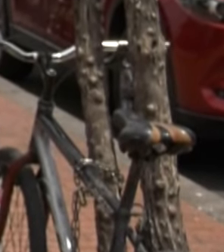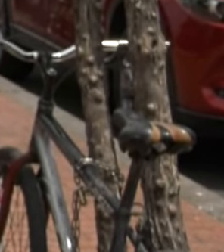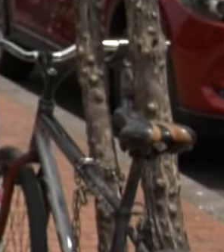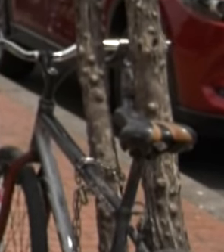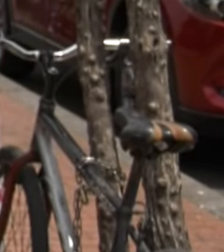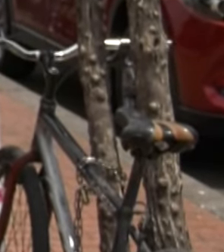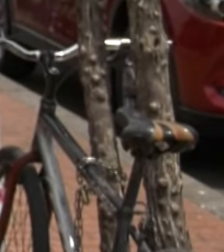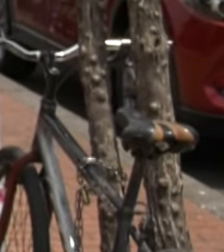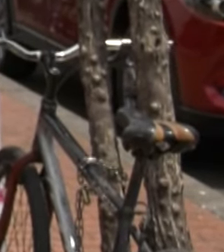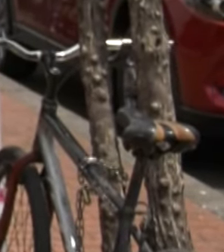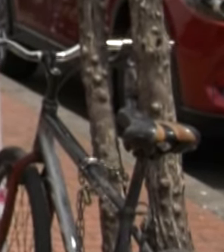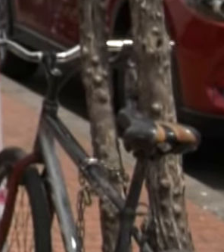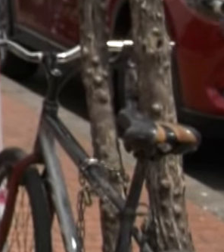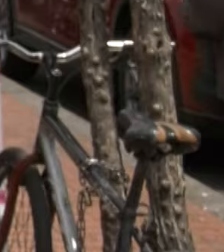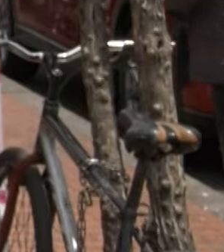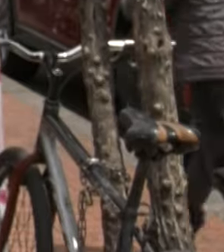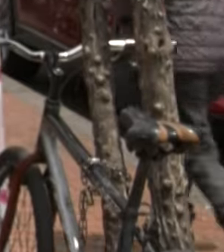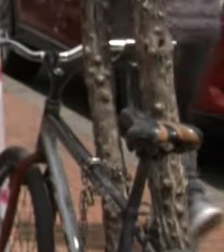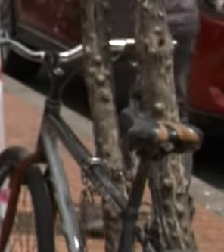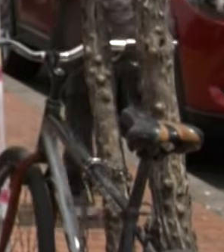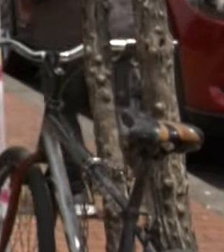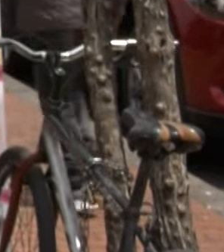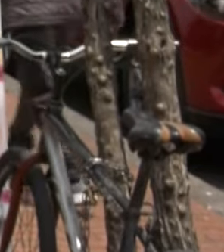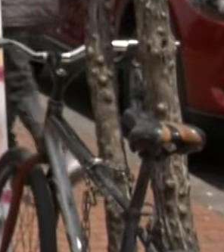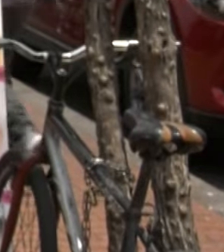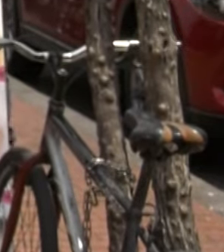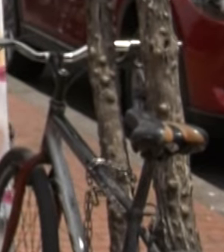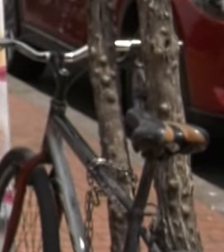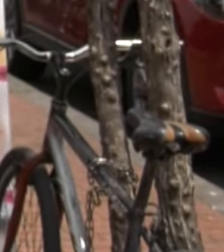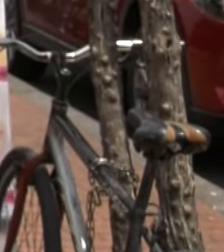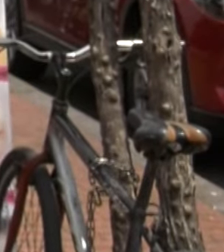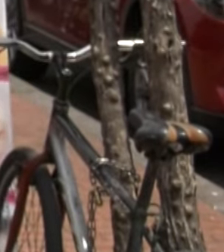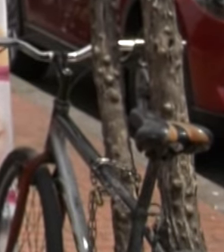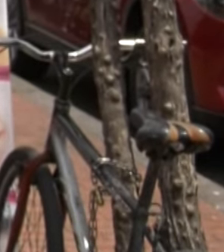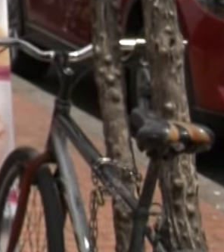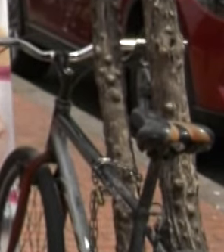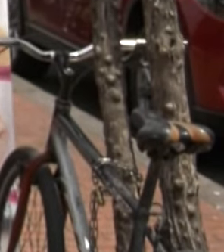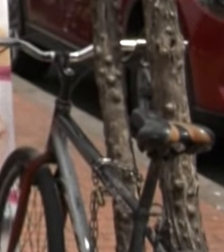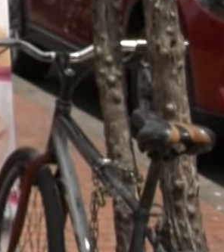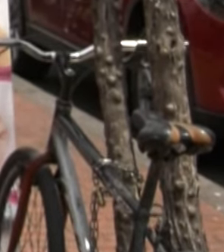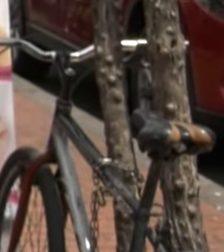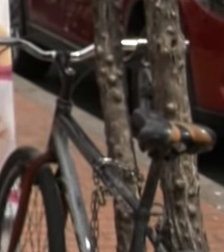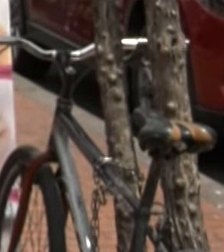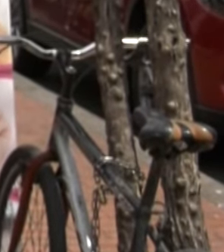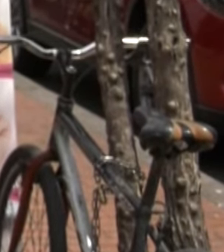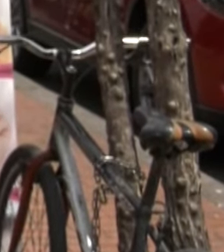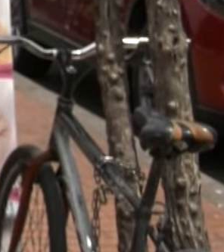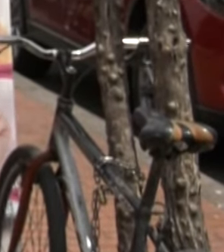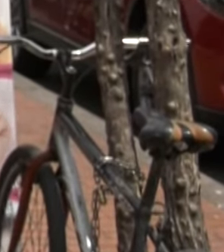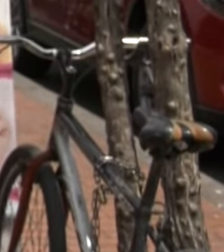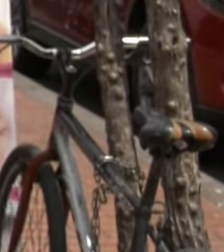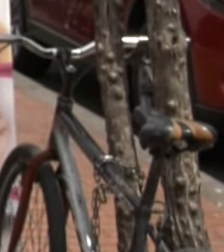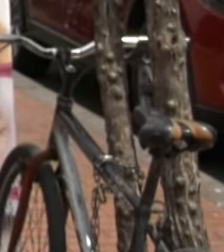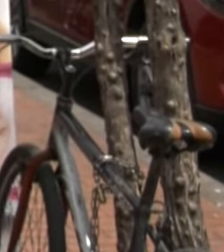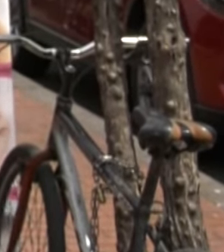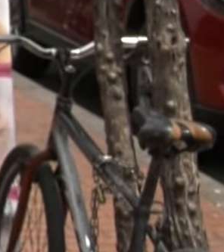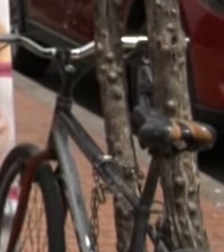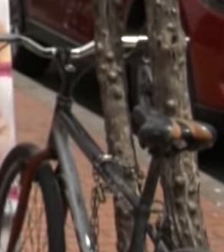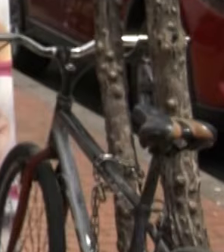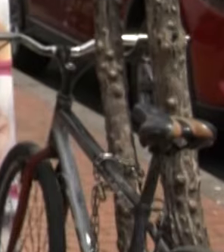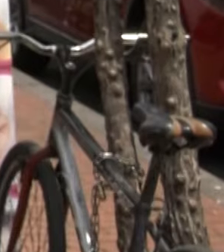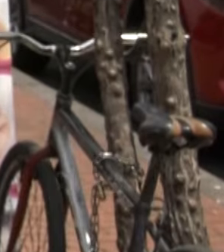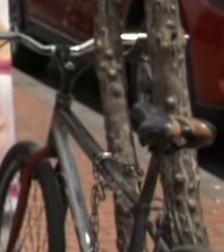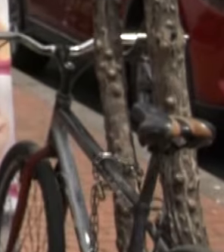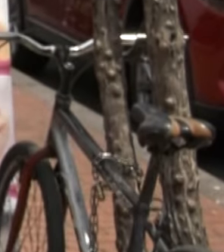también hay medida de restricción de agua. Algunos comerciantes señalan que madrugaron para hacer los alimentos y